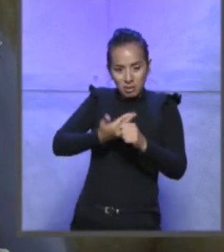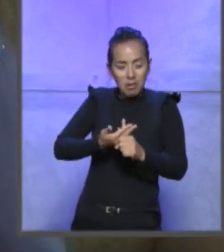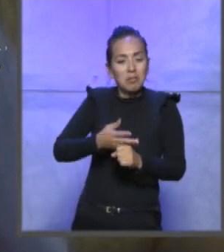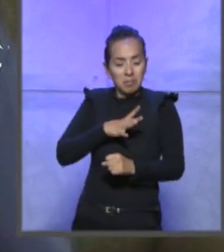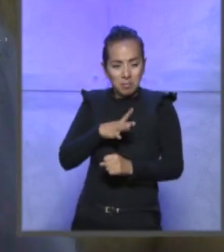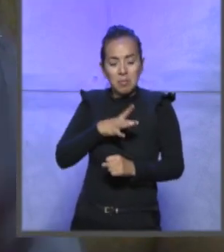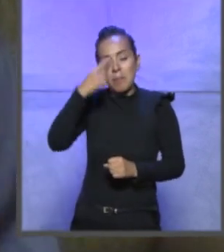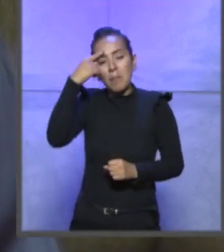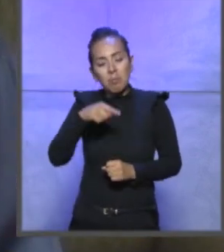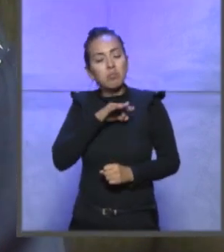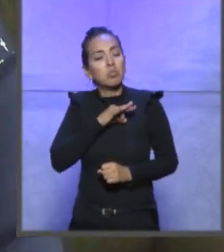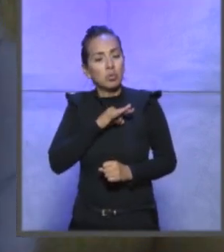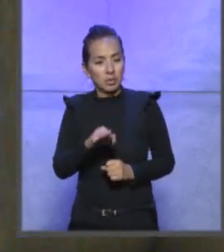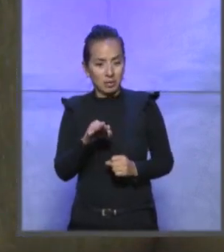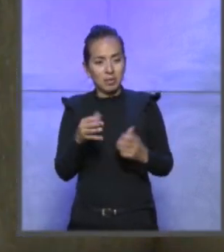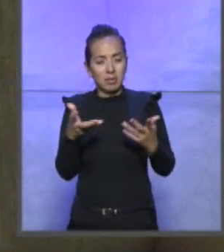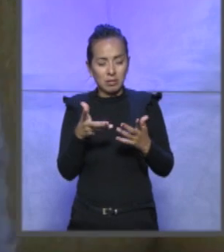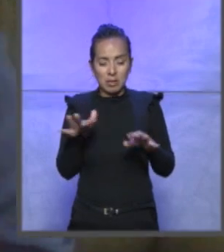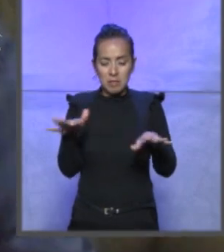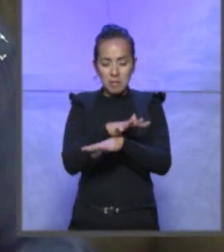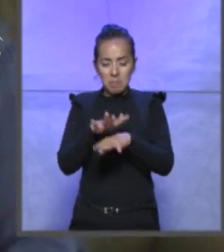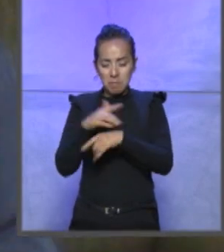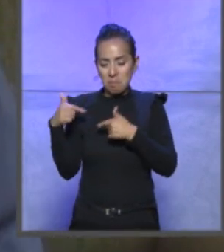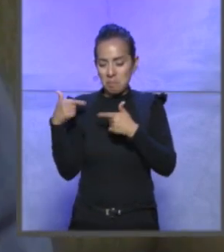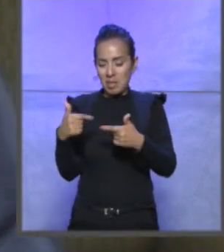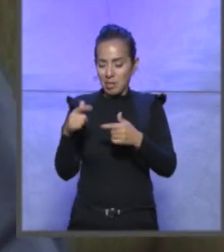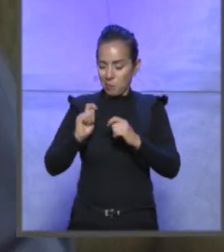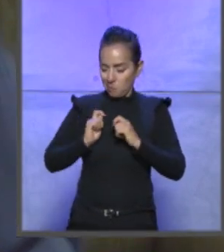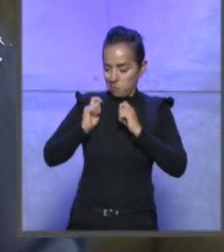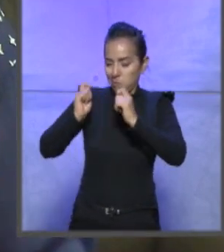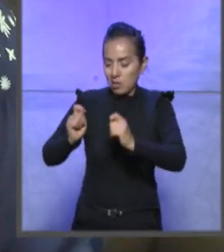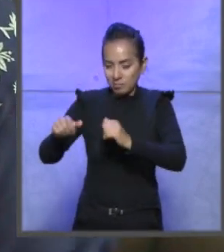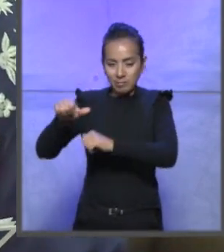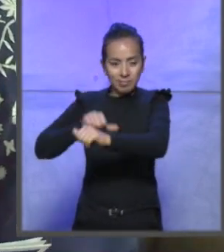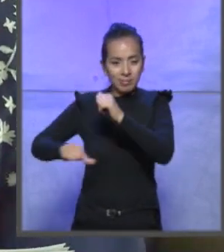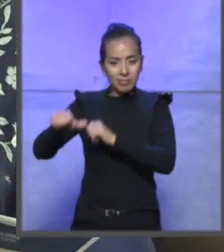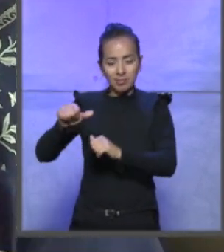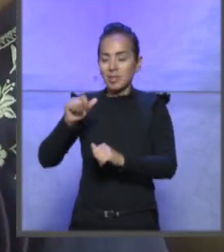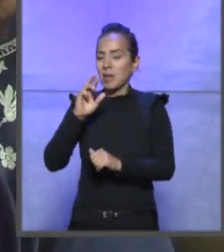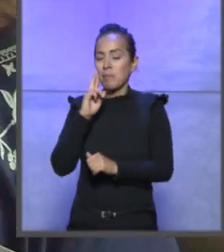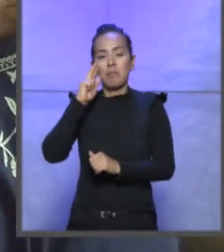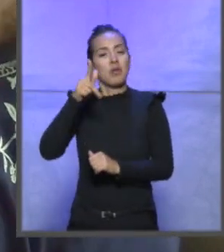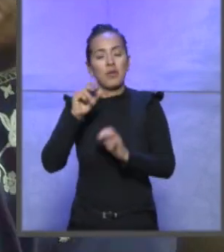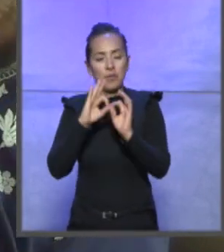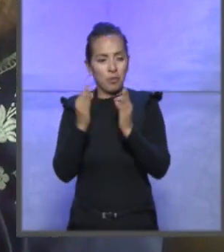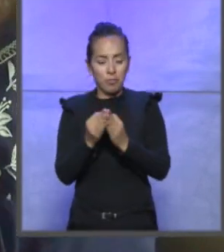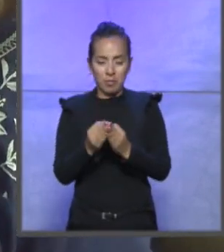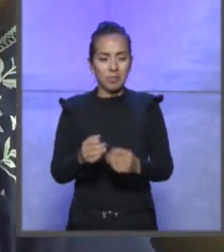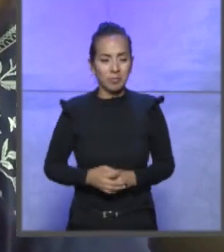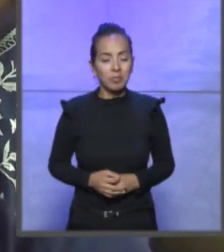corresponsabilidad que tenemos para hacer el cambio generacional, el cambio de estafeta de la mejor manera